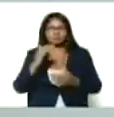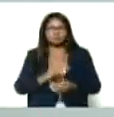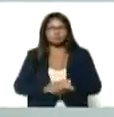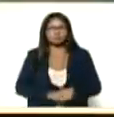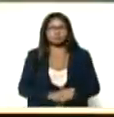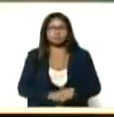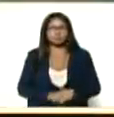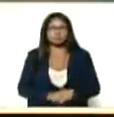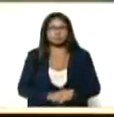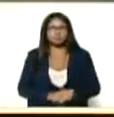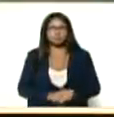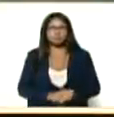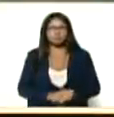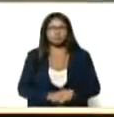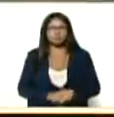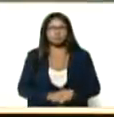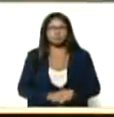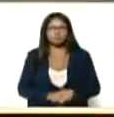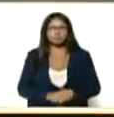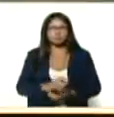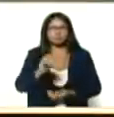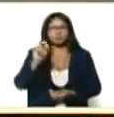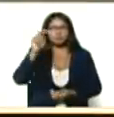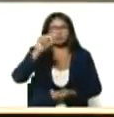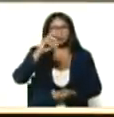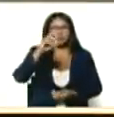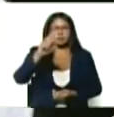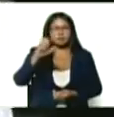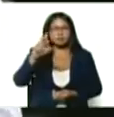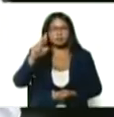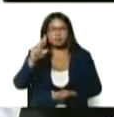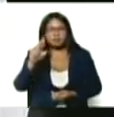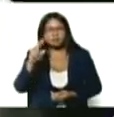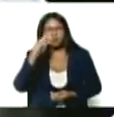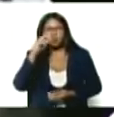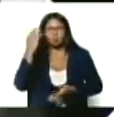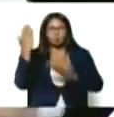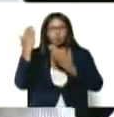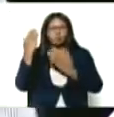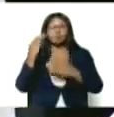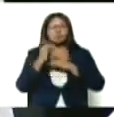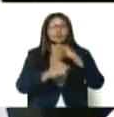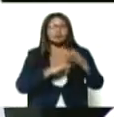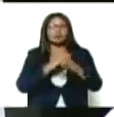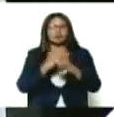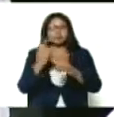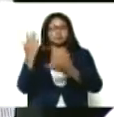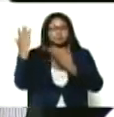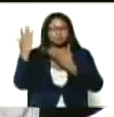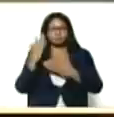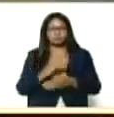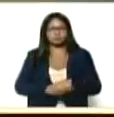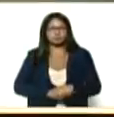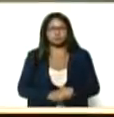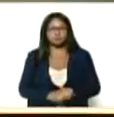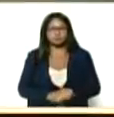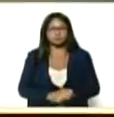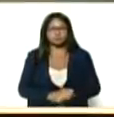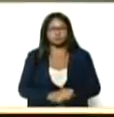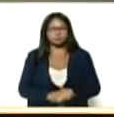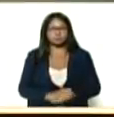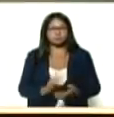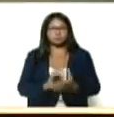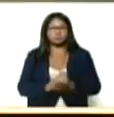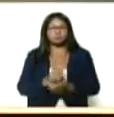El compañero Rander Peña, comisionado de Relaciones Internacionales. La